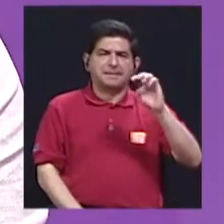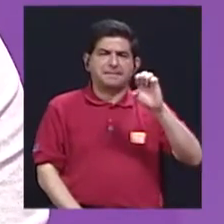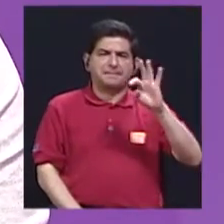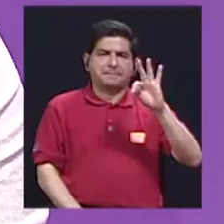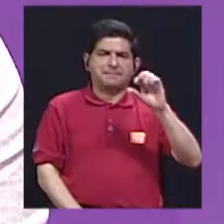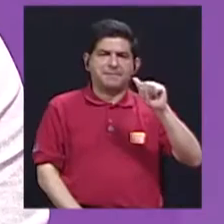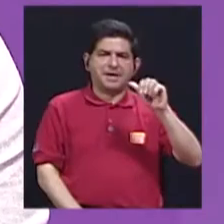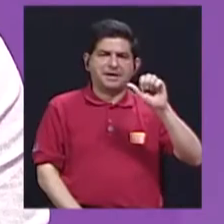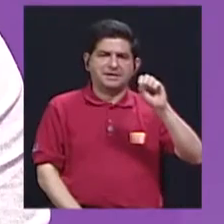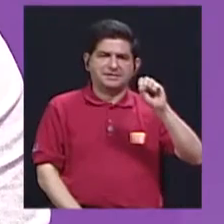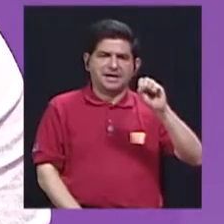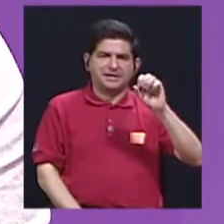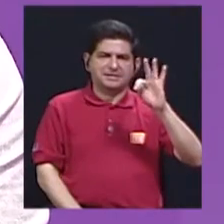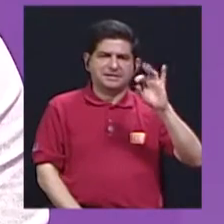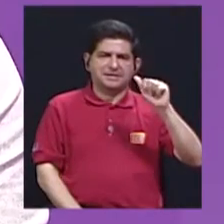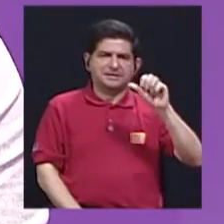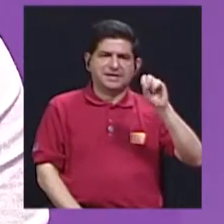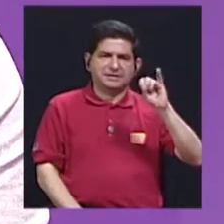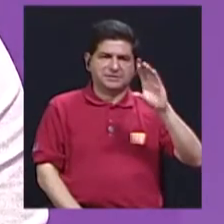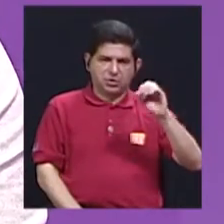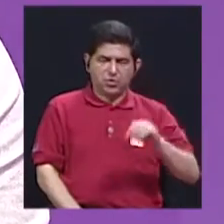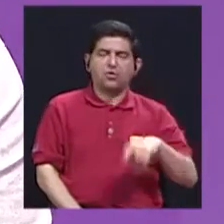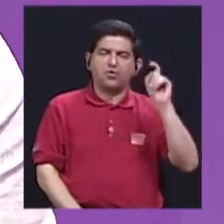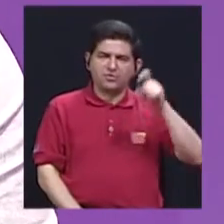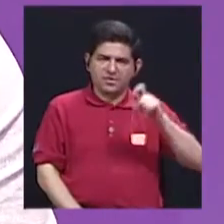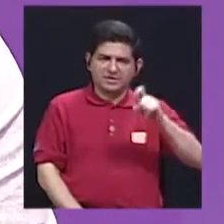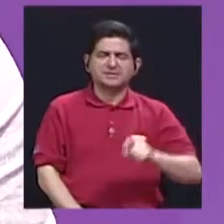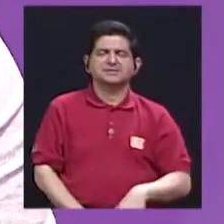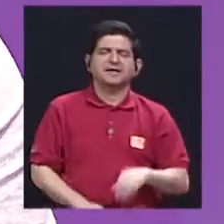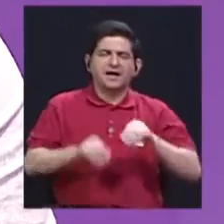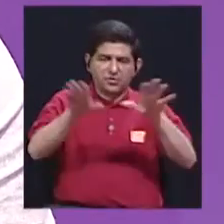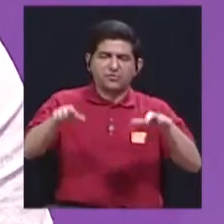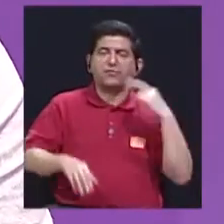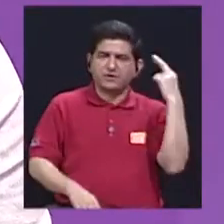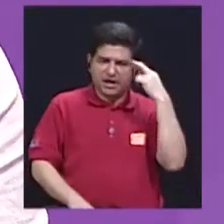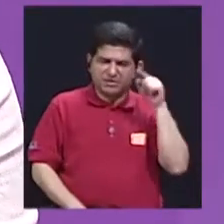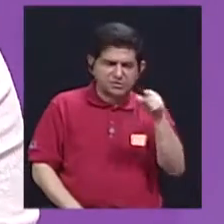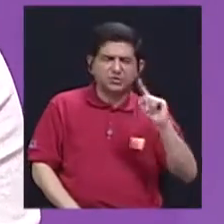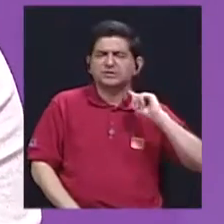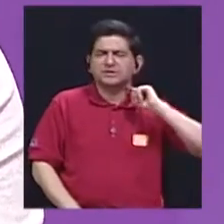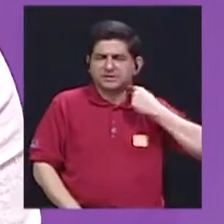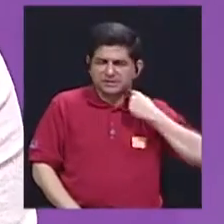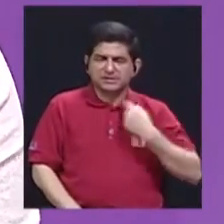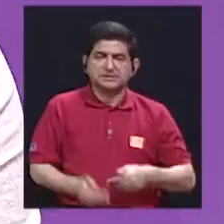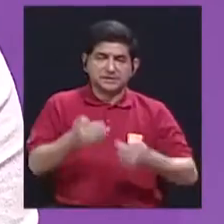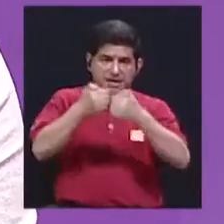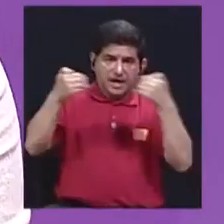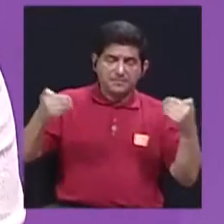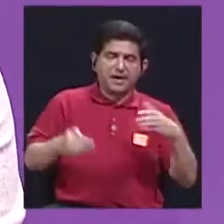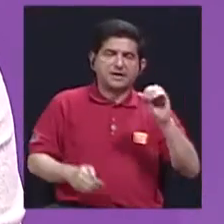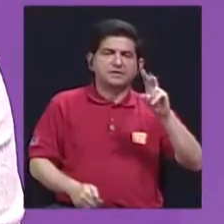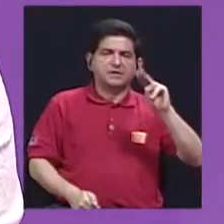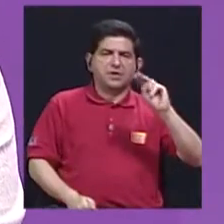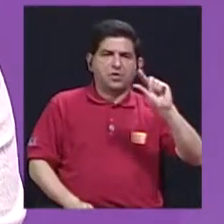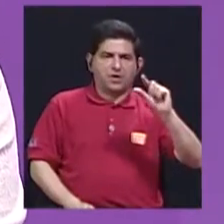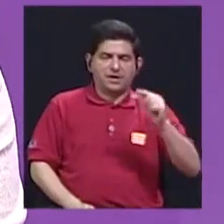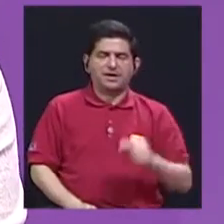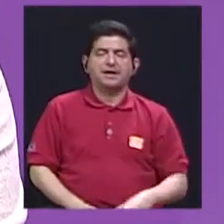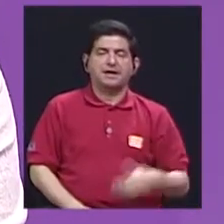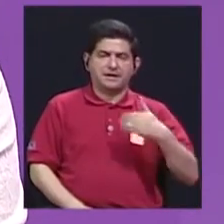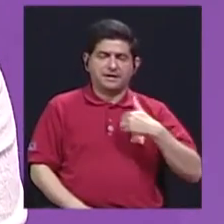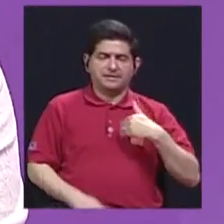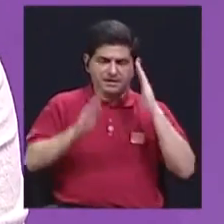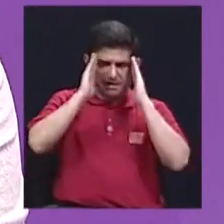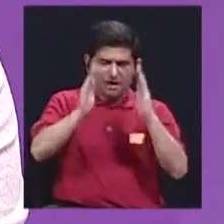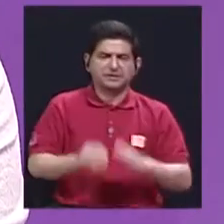pues seguimos le vimos la necesidad de formar una red aparte de las ongs con cáncer de mama porque hay muchos temas que tenemos que